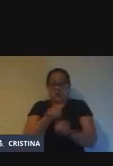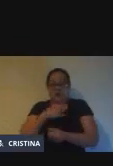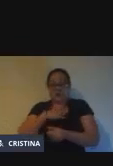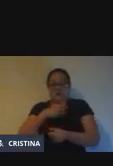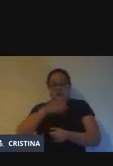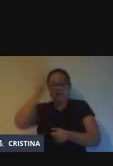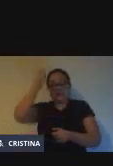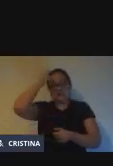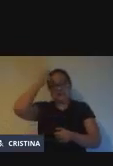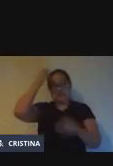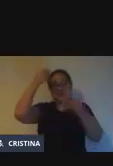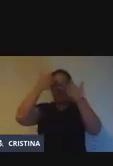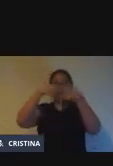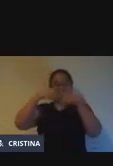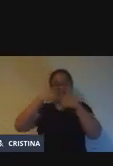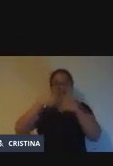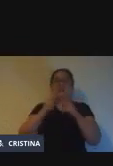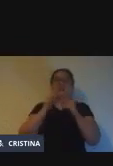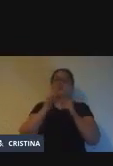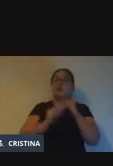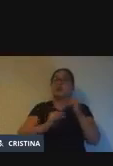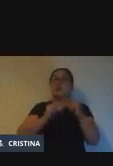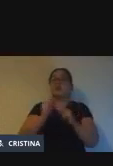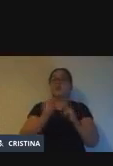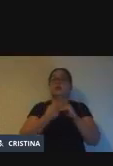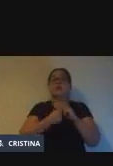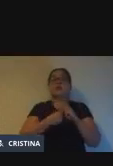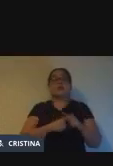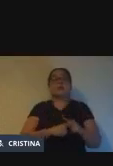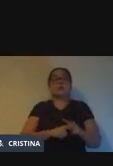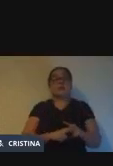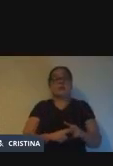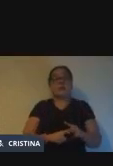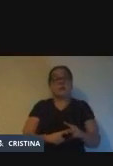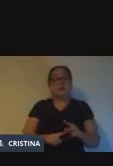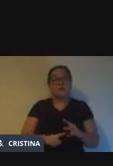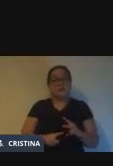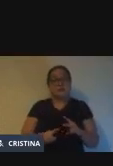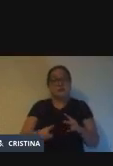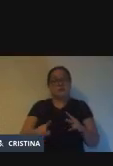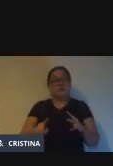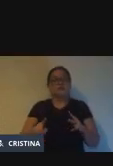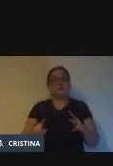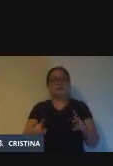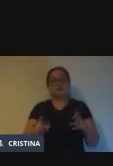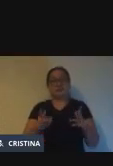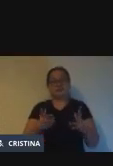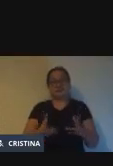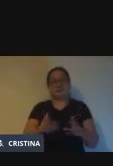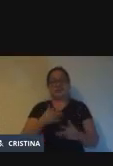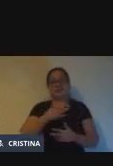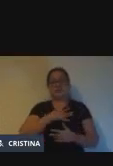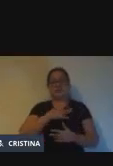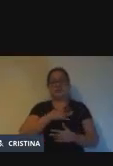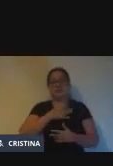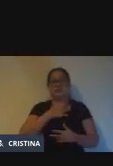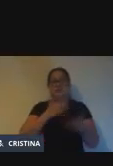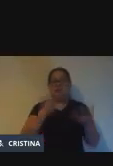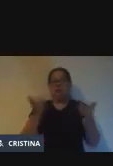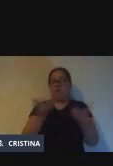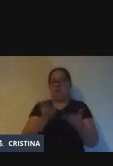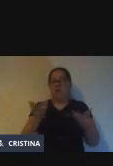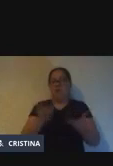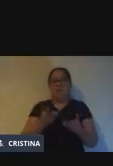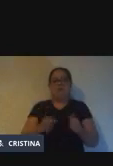¿no? Te empieza a jugar este juego maravilloso emocional. Y no sabemos